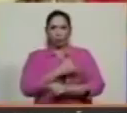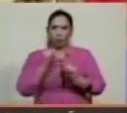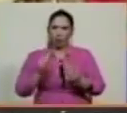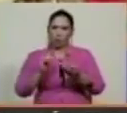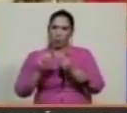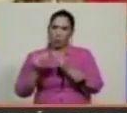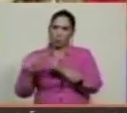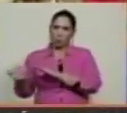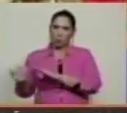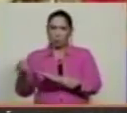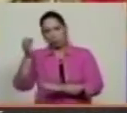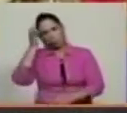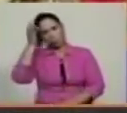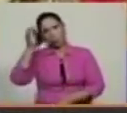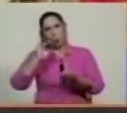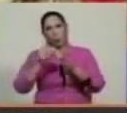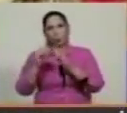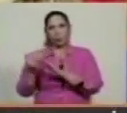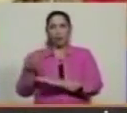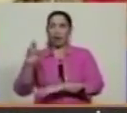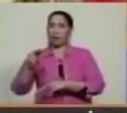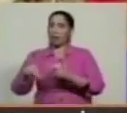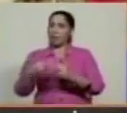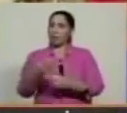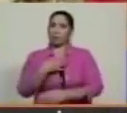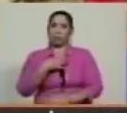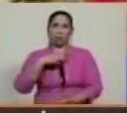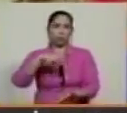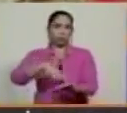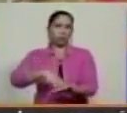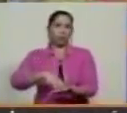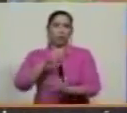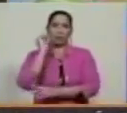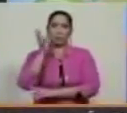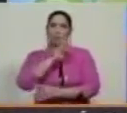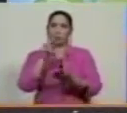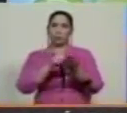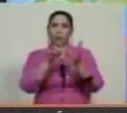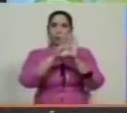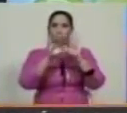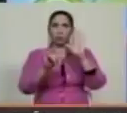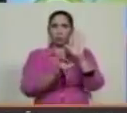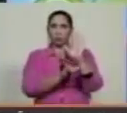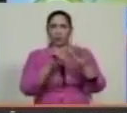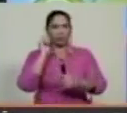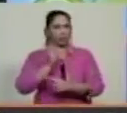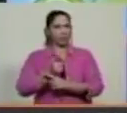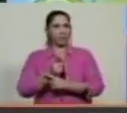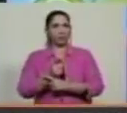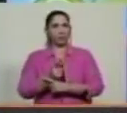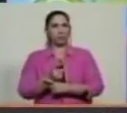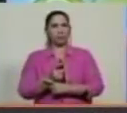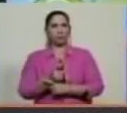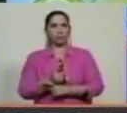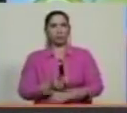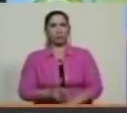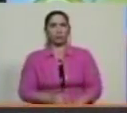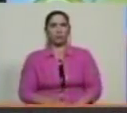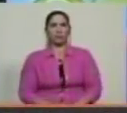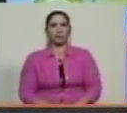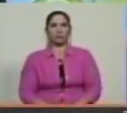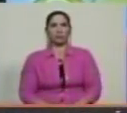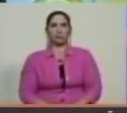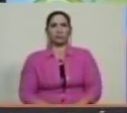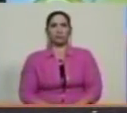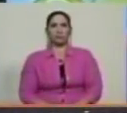comunales. Nadie puede rendirse. La Asamblea Nacional Constituyente tiene, ahí está Mervin